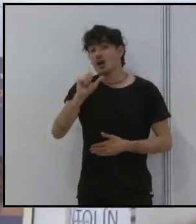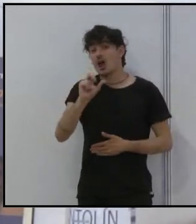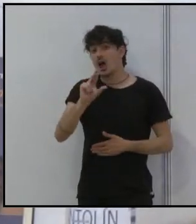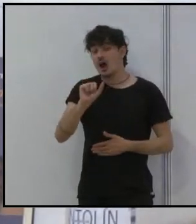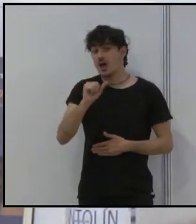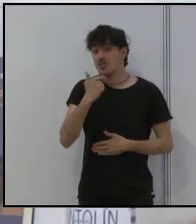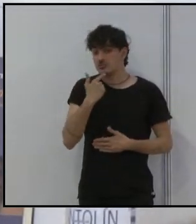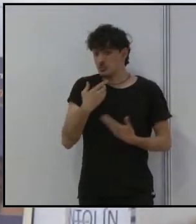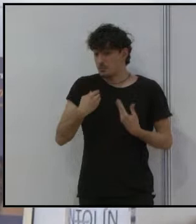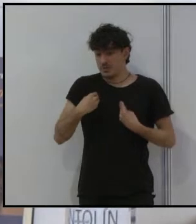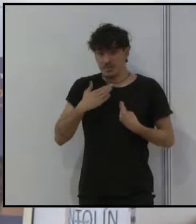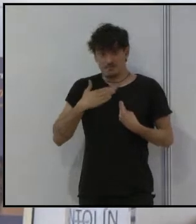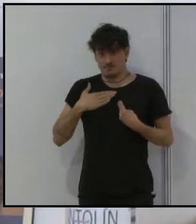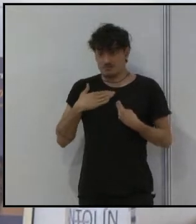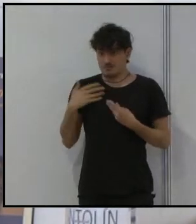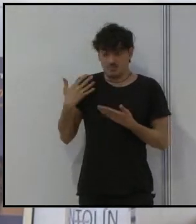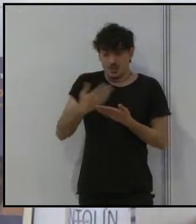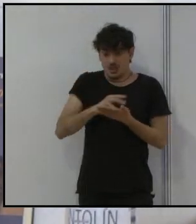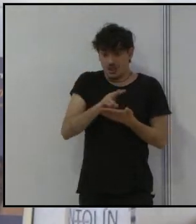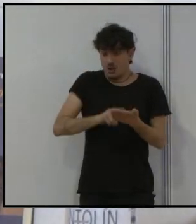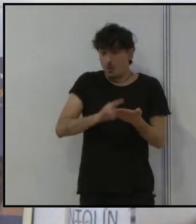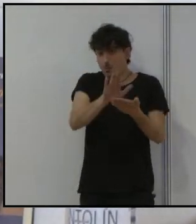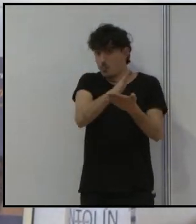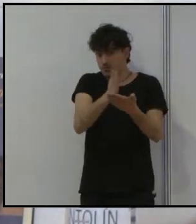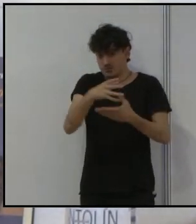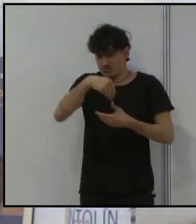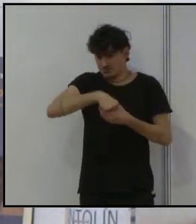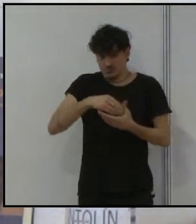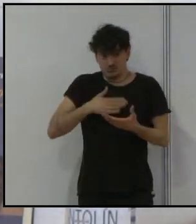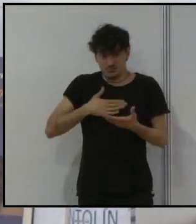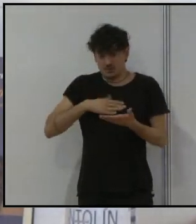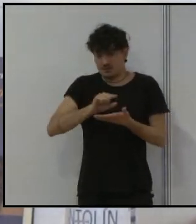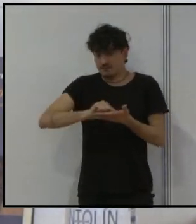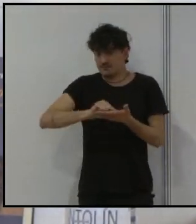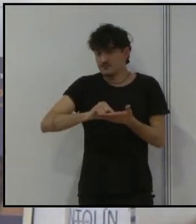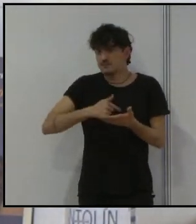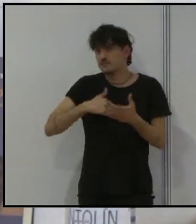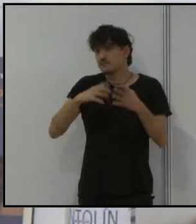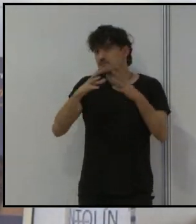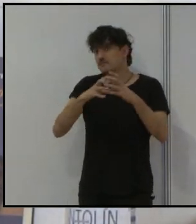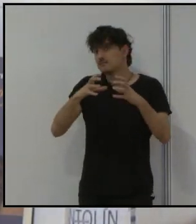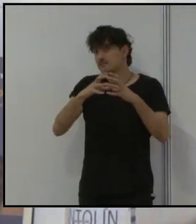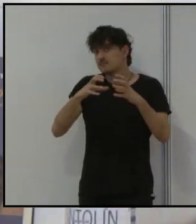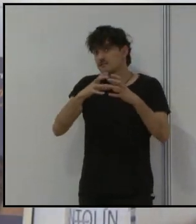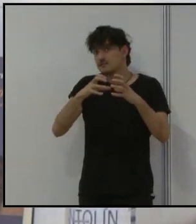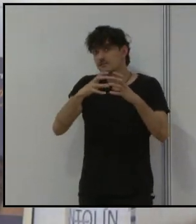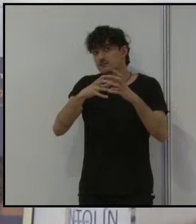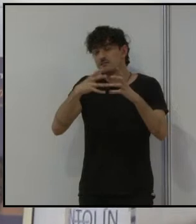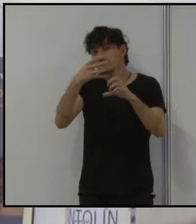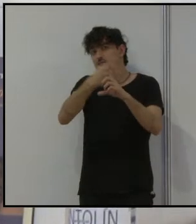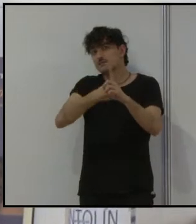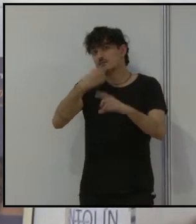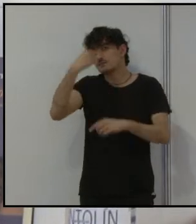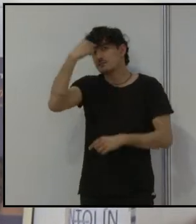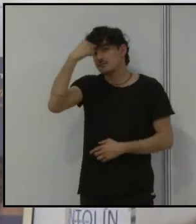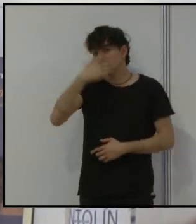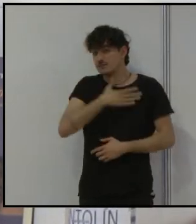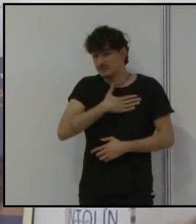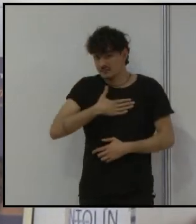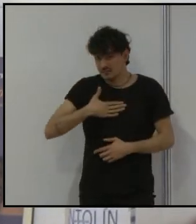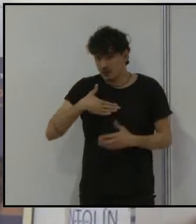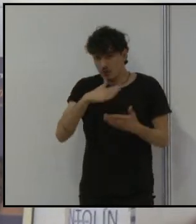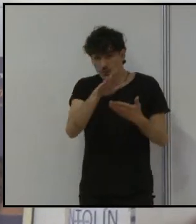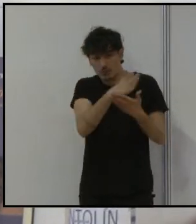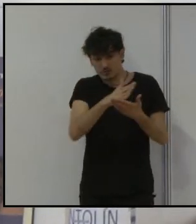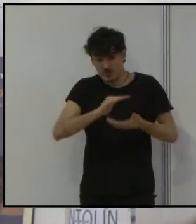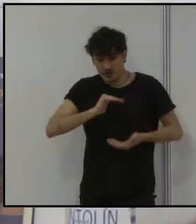la poesía forma parte de mi escritura. Ese anhelo, esa capacidad que tiene la poesía de llegar a